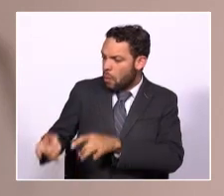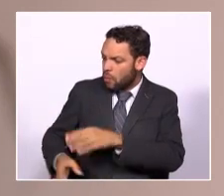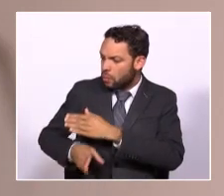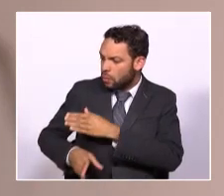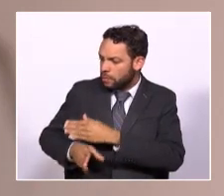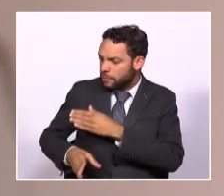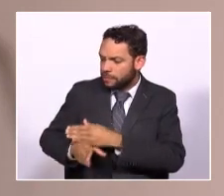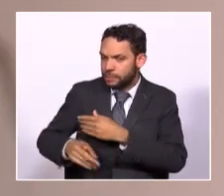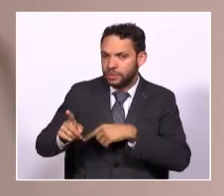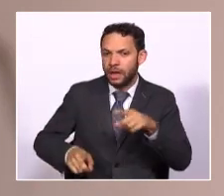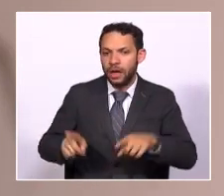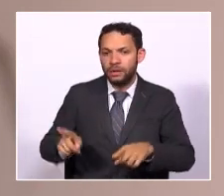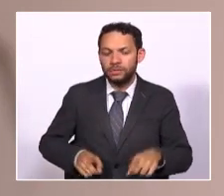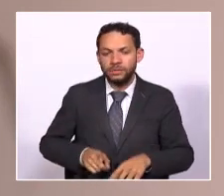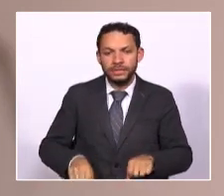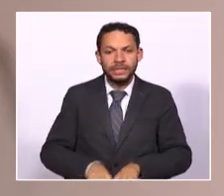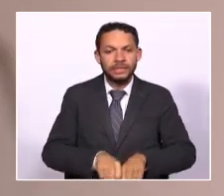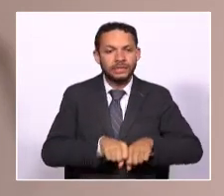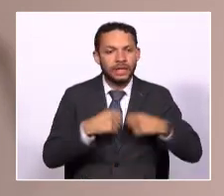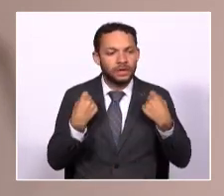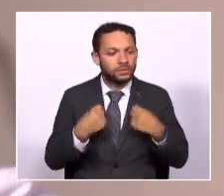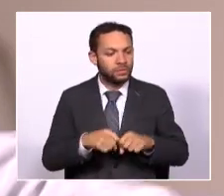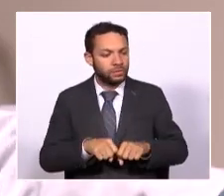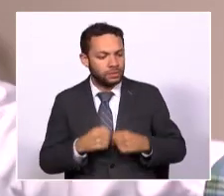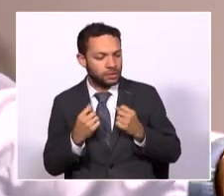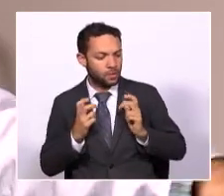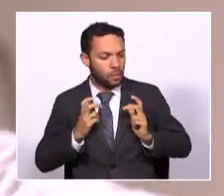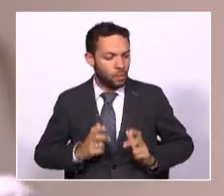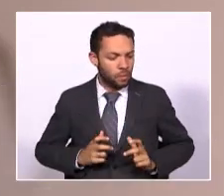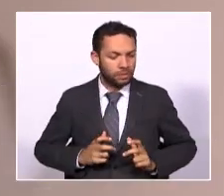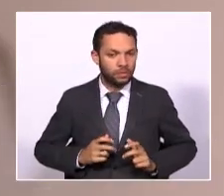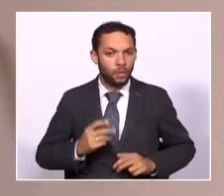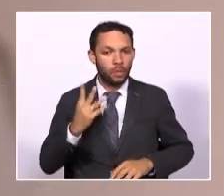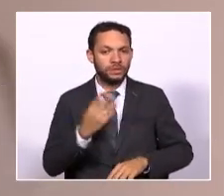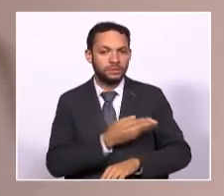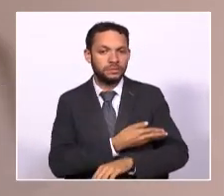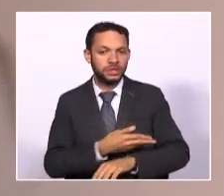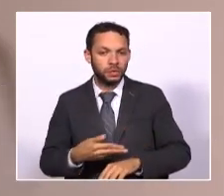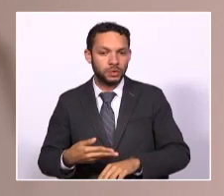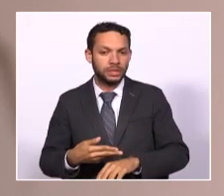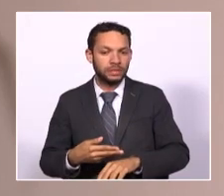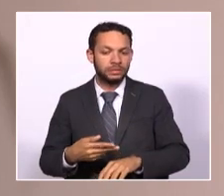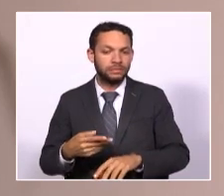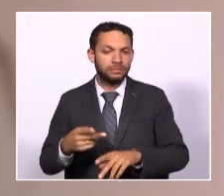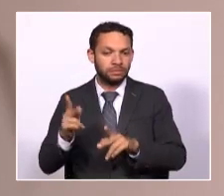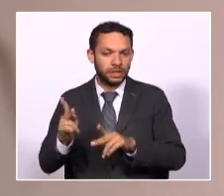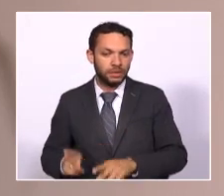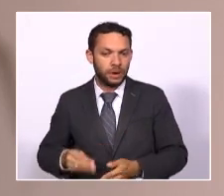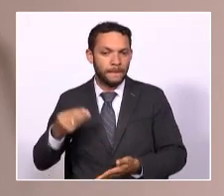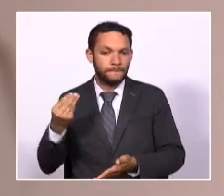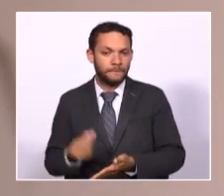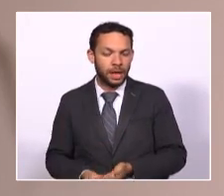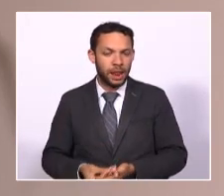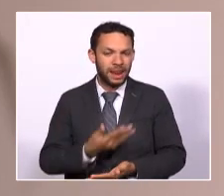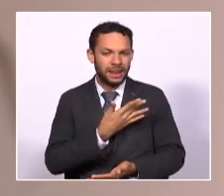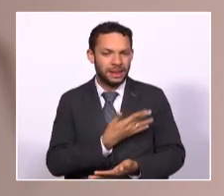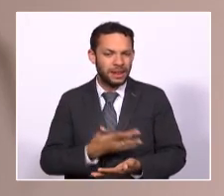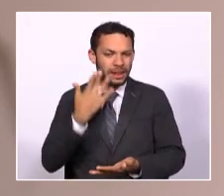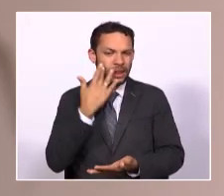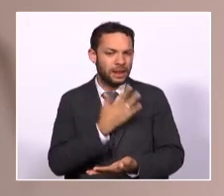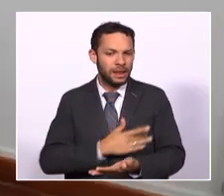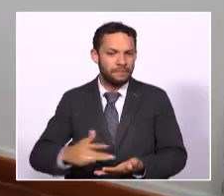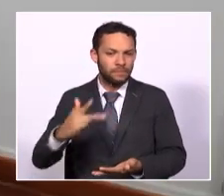dejar a una persona sin riñones y en diálisis? 4 millones de pesos semanales en una máquina limpiándole la sangre porque si no se